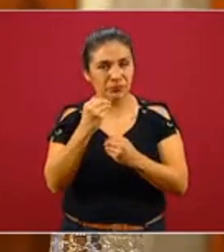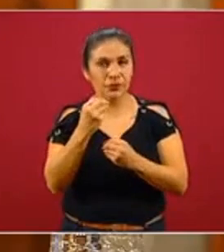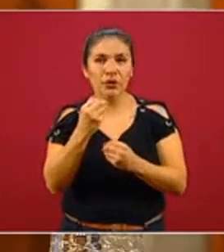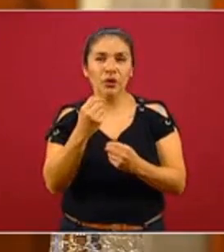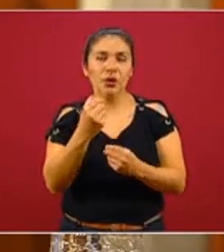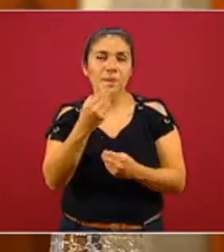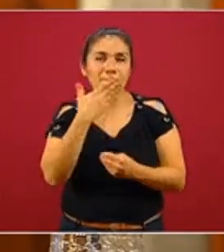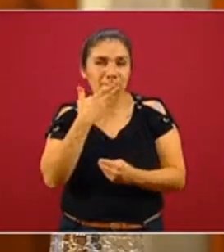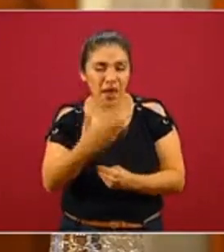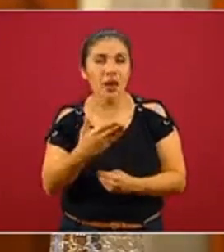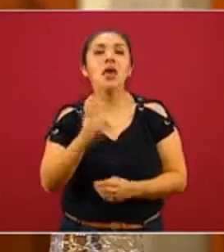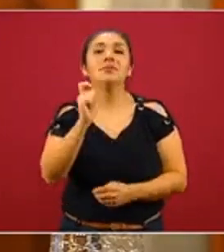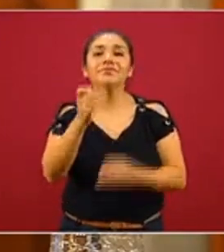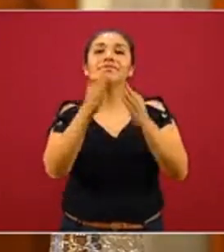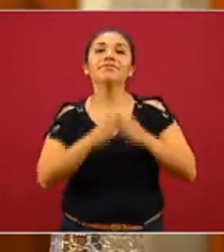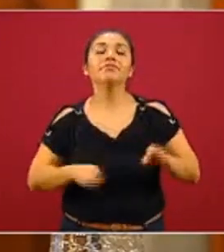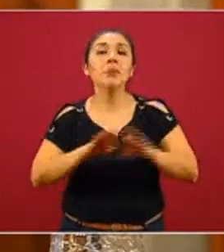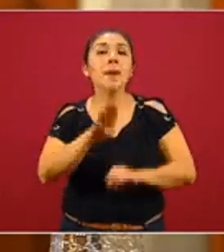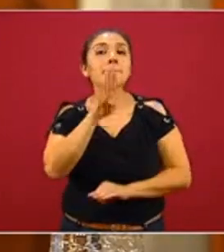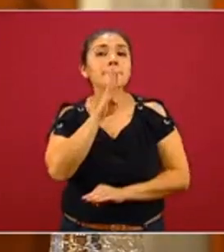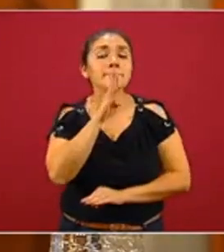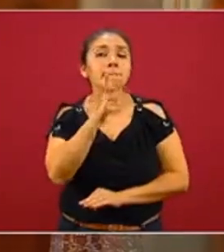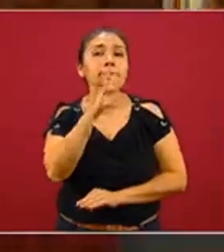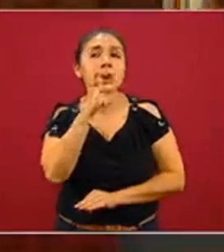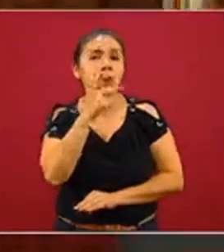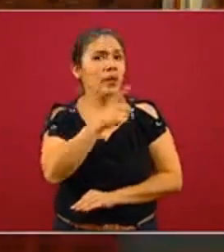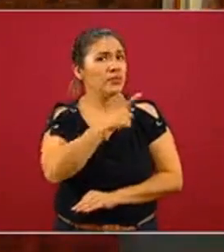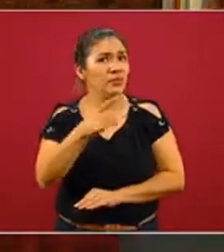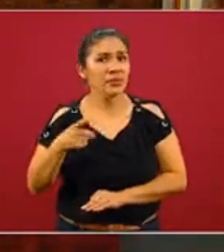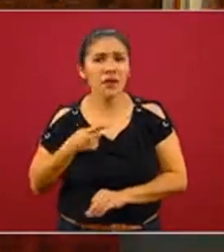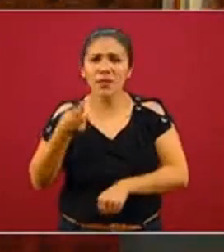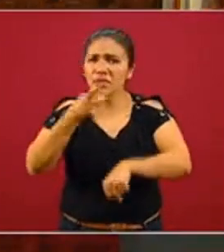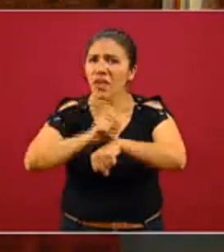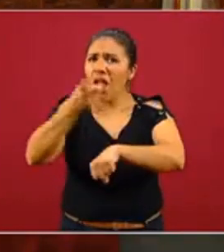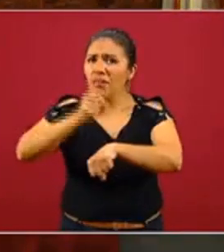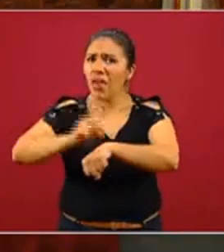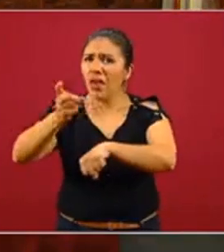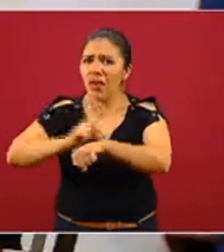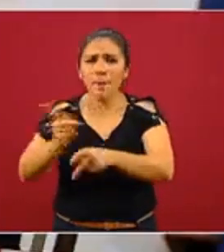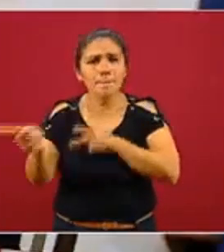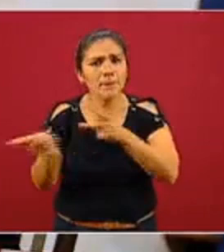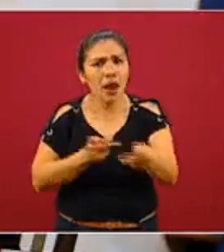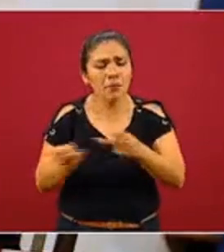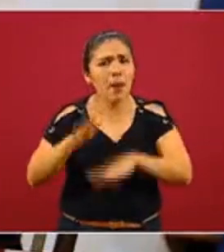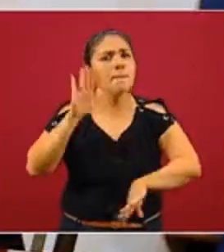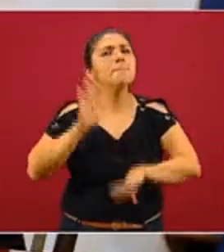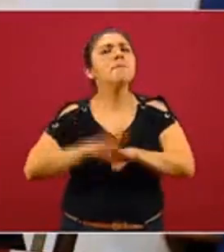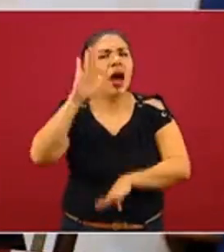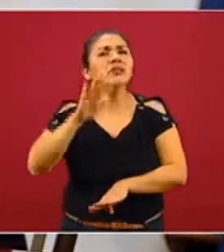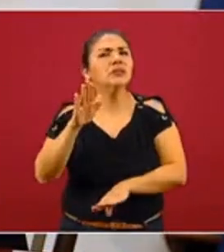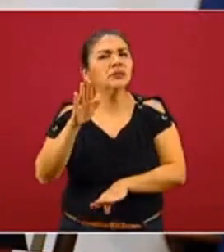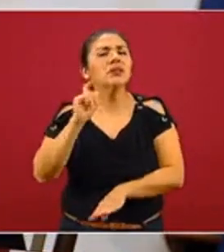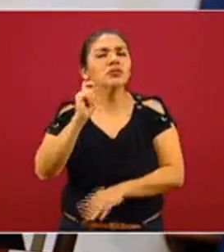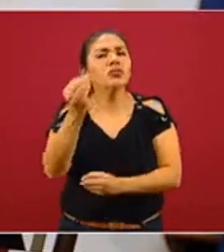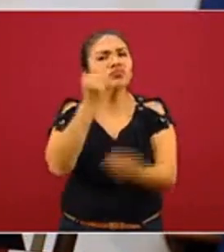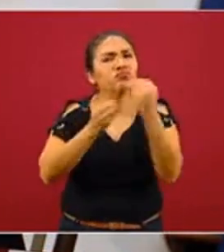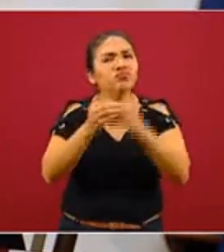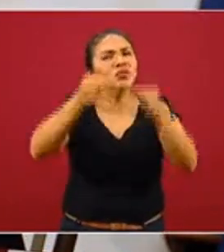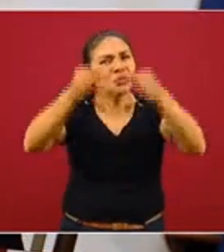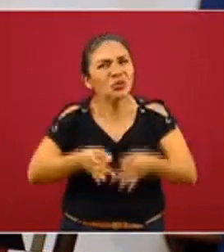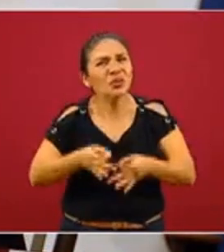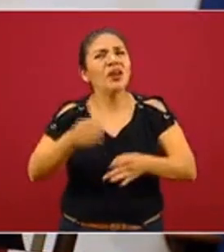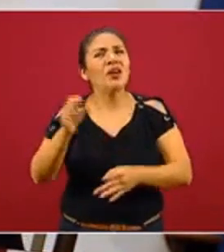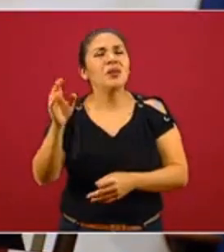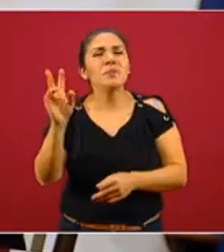nutrición, es importante que madres y padres incorporen diariamente la mayor cantidad posible de alimentos nutritivos